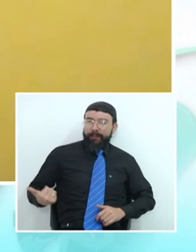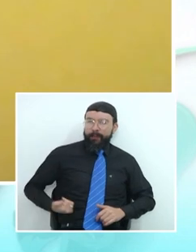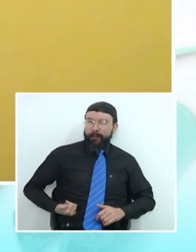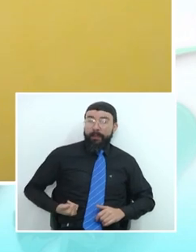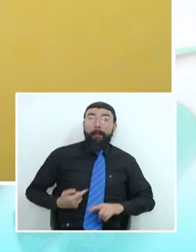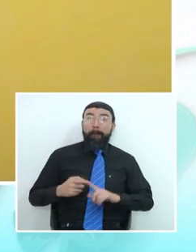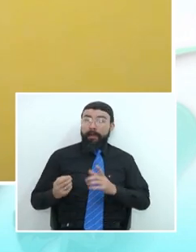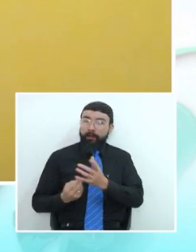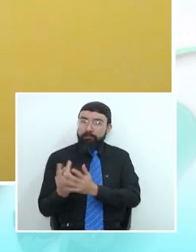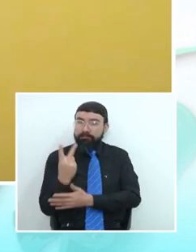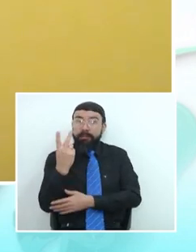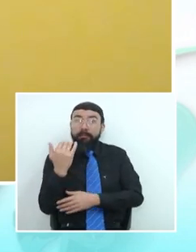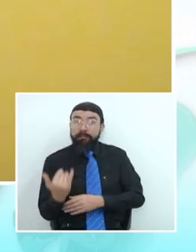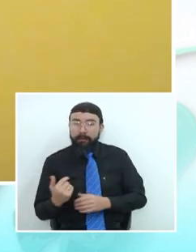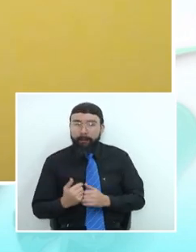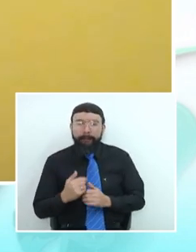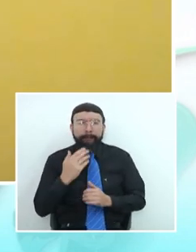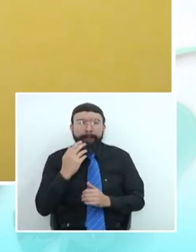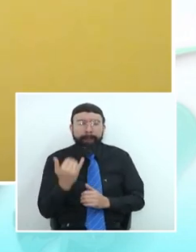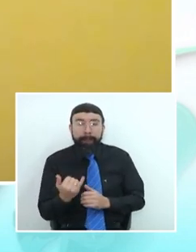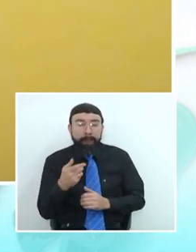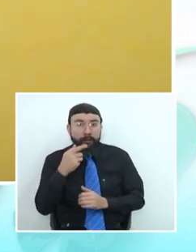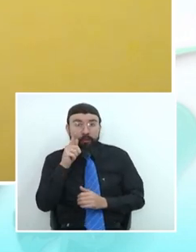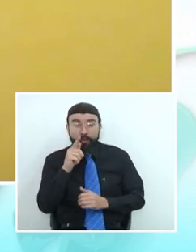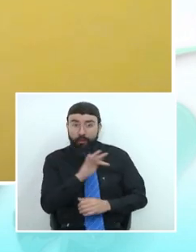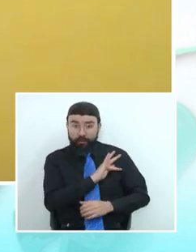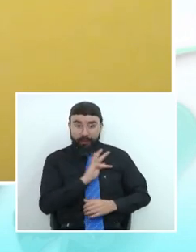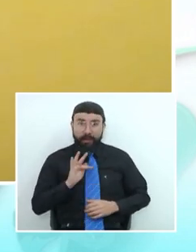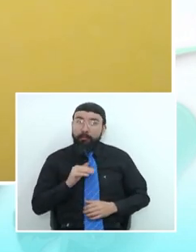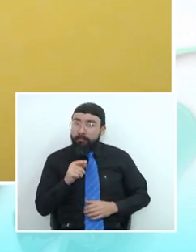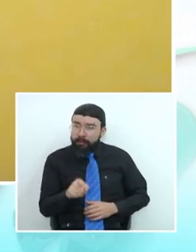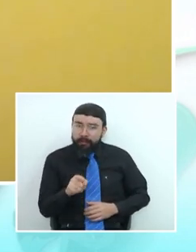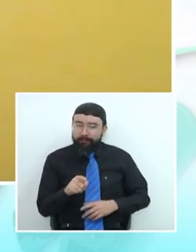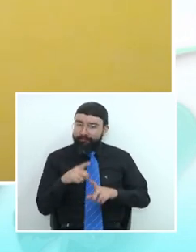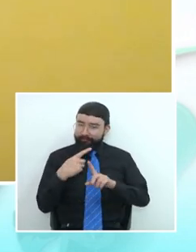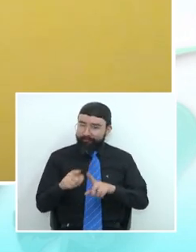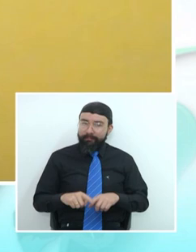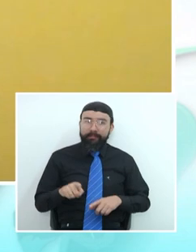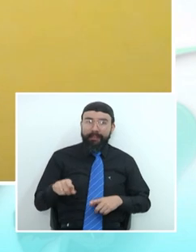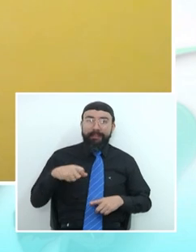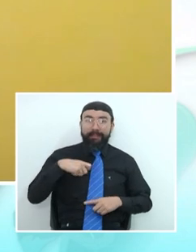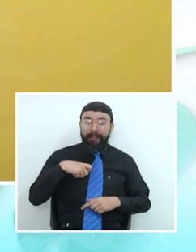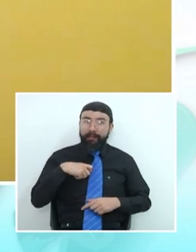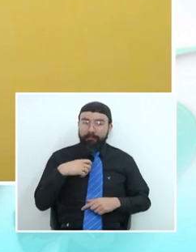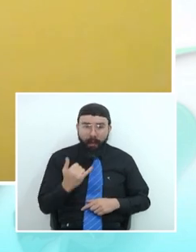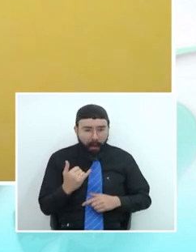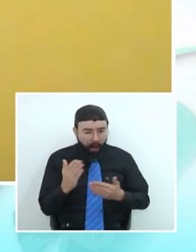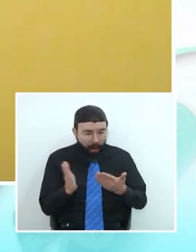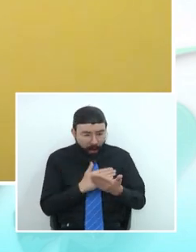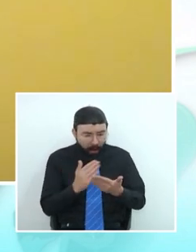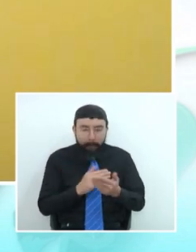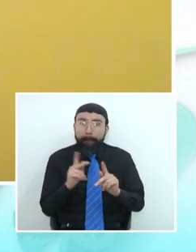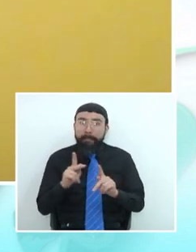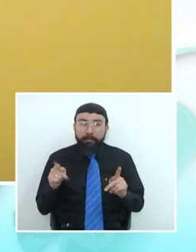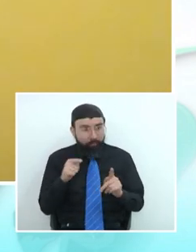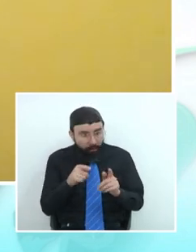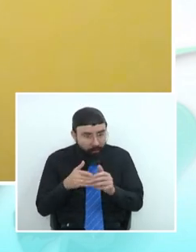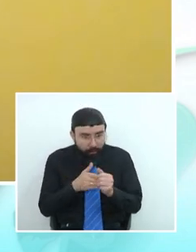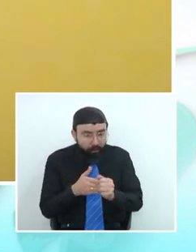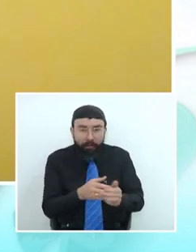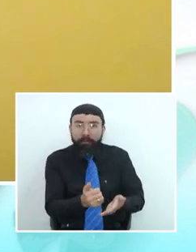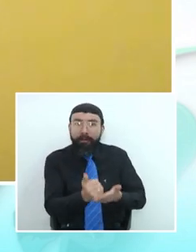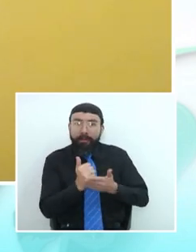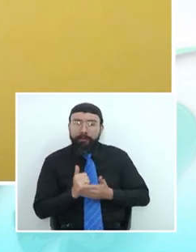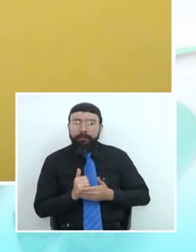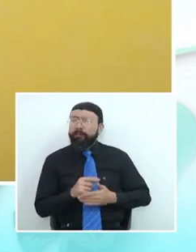una tabla en el libro de frutoterapia, hay unas tablitas para que la gente se oriente. Y quiero comentarle que